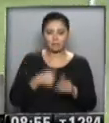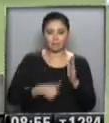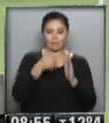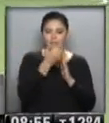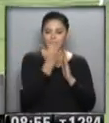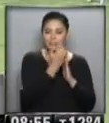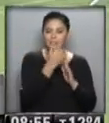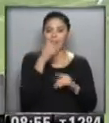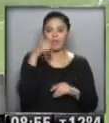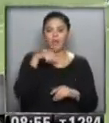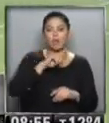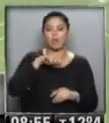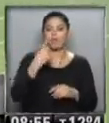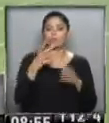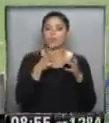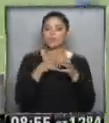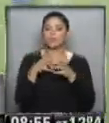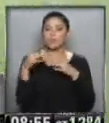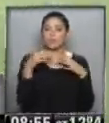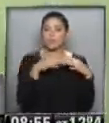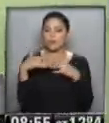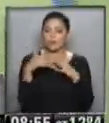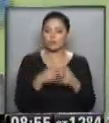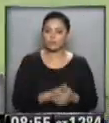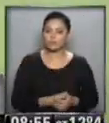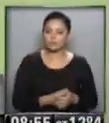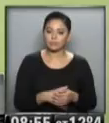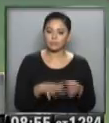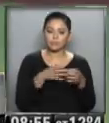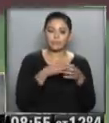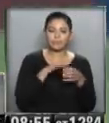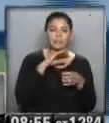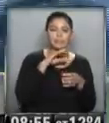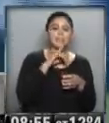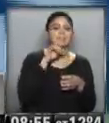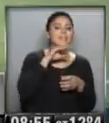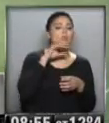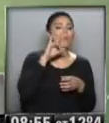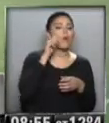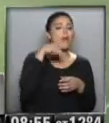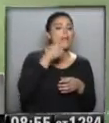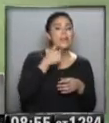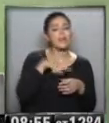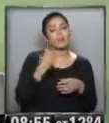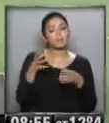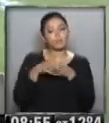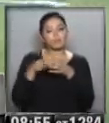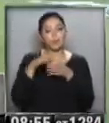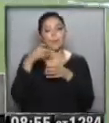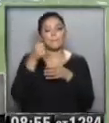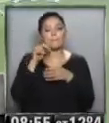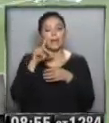Otros compromisos para el día de hoy. Tijuana enfrentará a Palmeiras, el equipo del Turco Mohamed, futuro técnico de